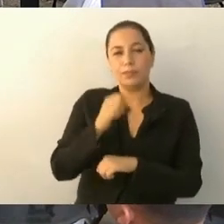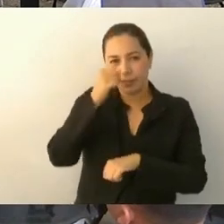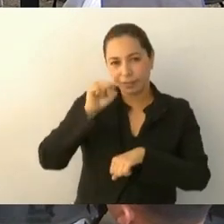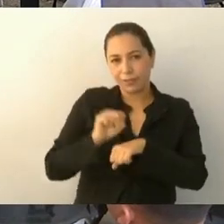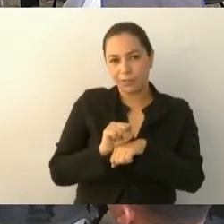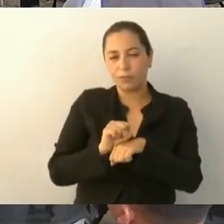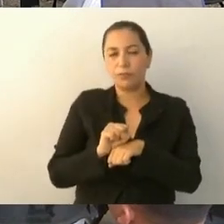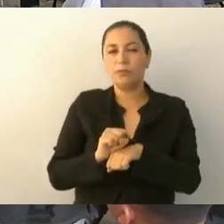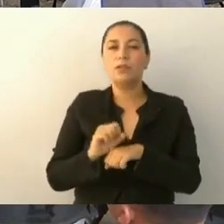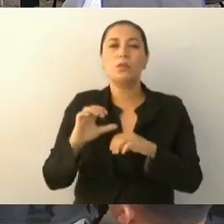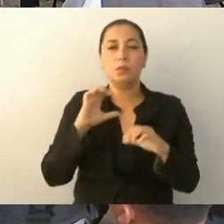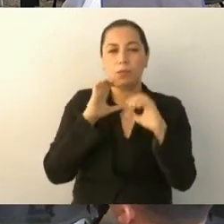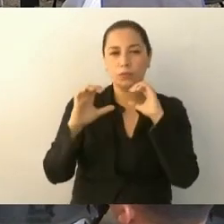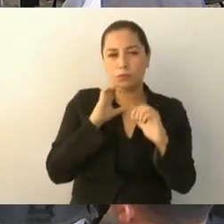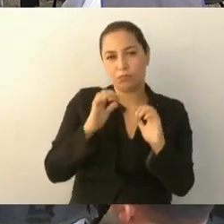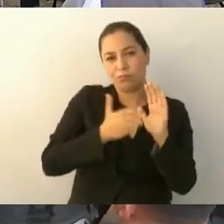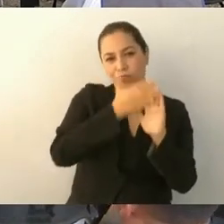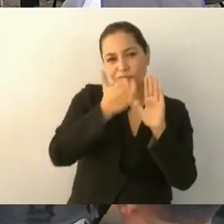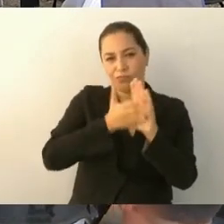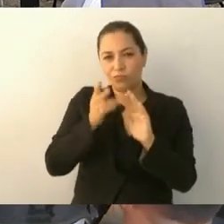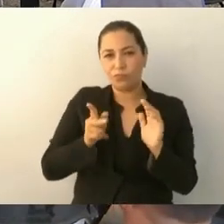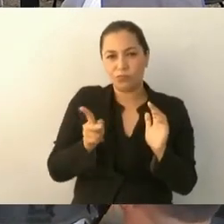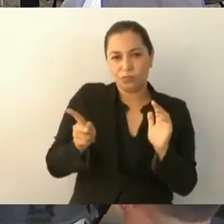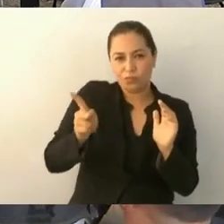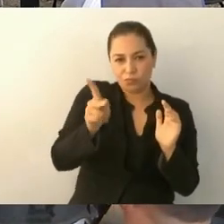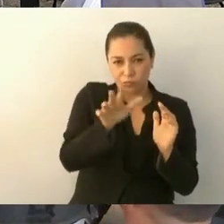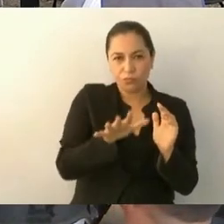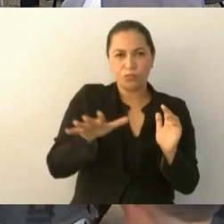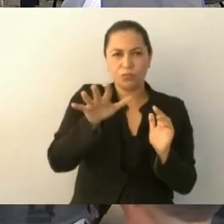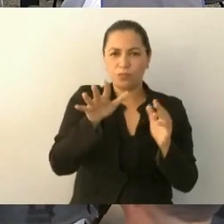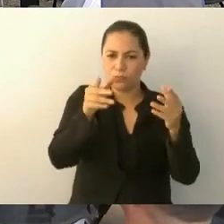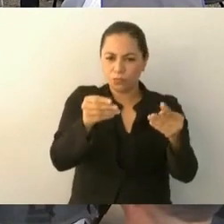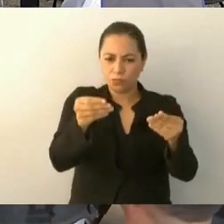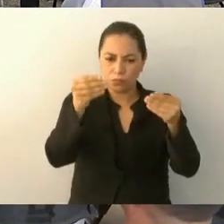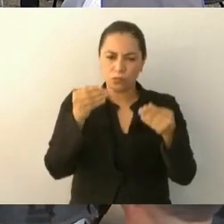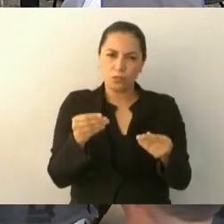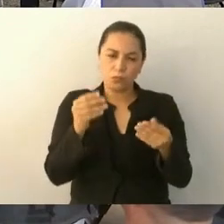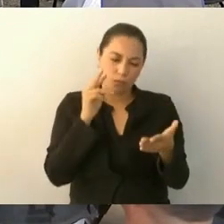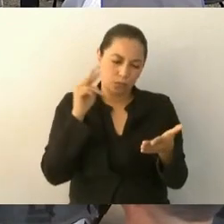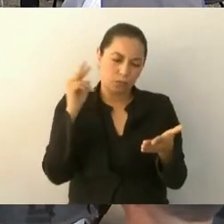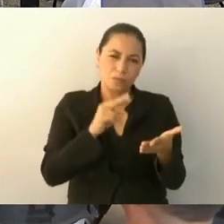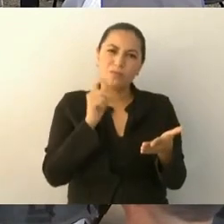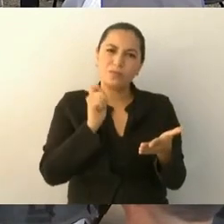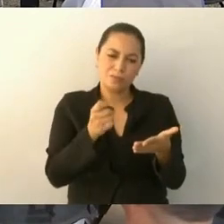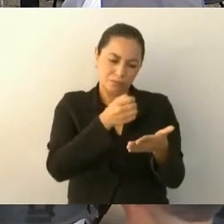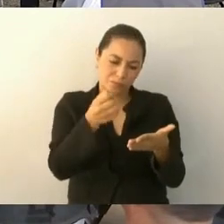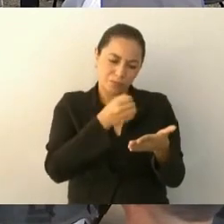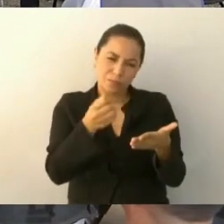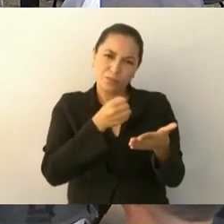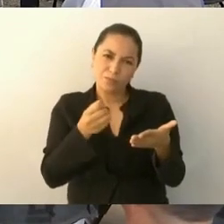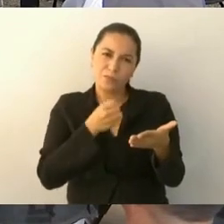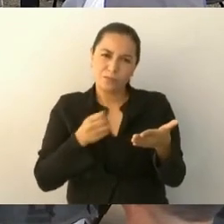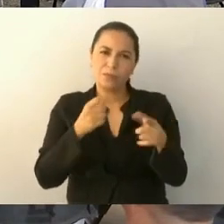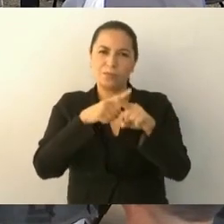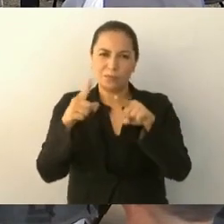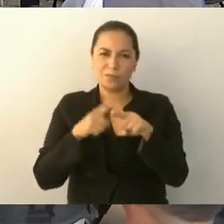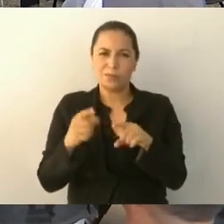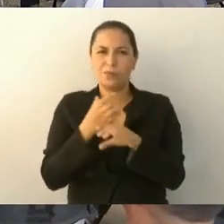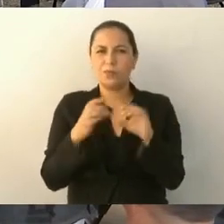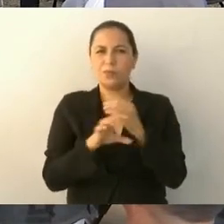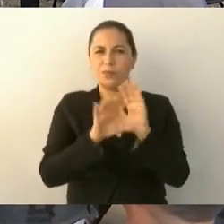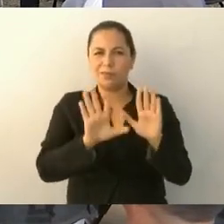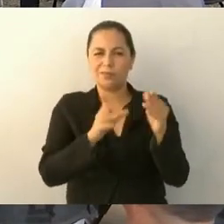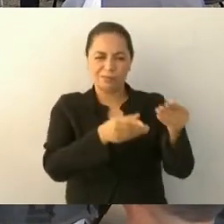Públicas, y me fue a presentar su renuncia por algunas diferencias. Y le dije, no